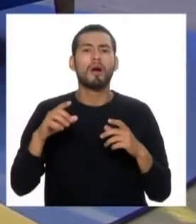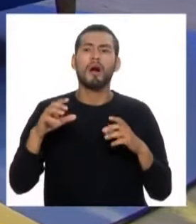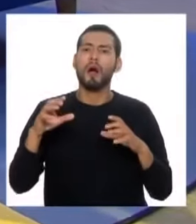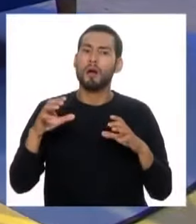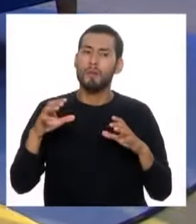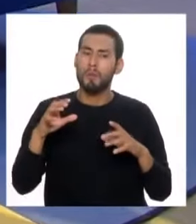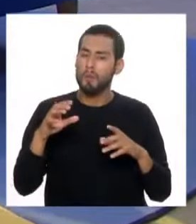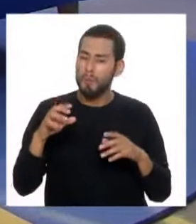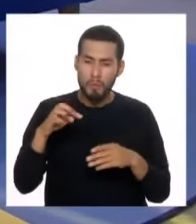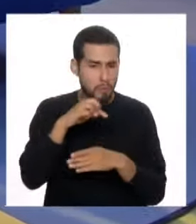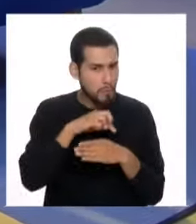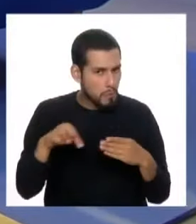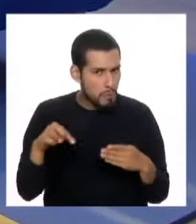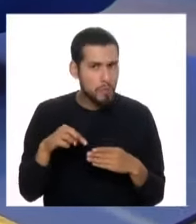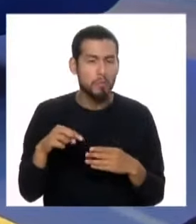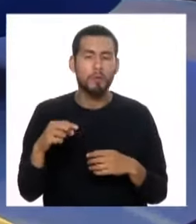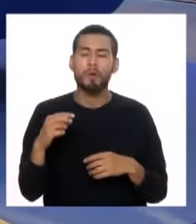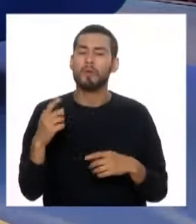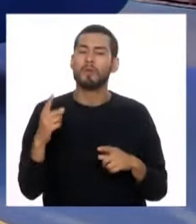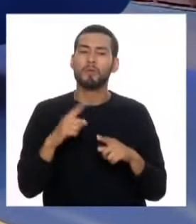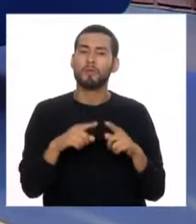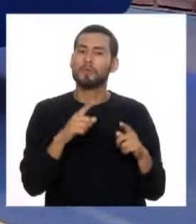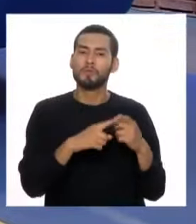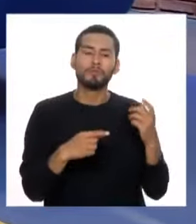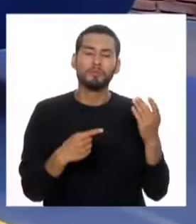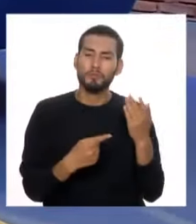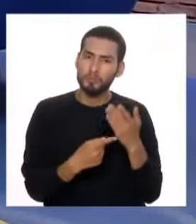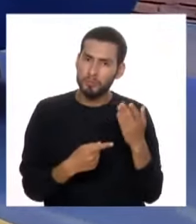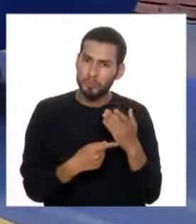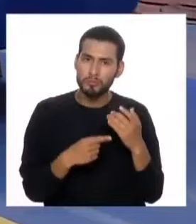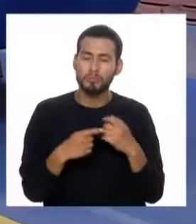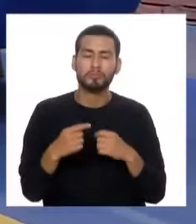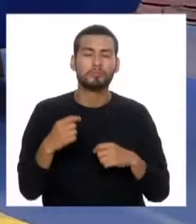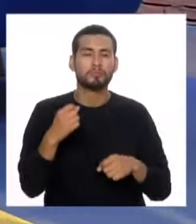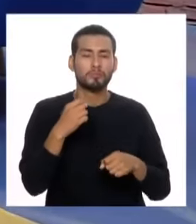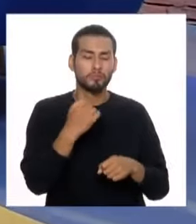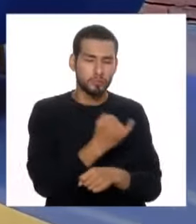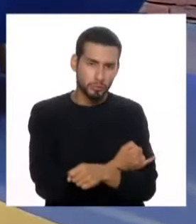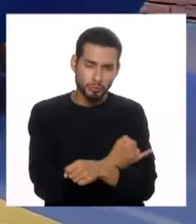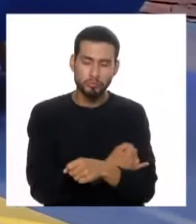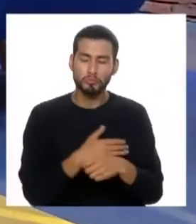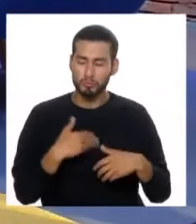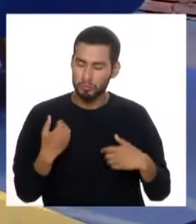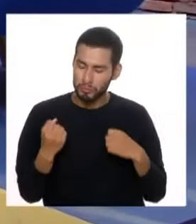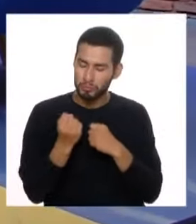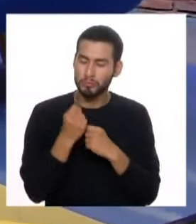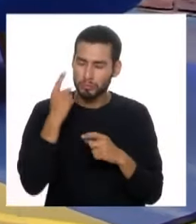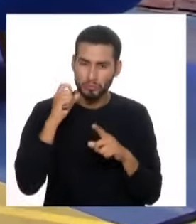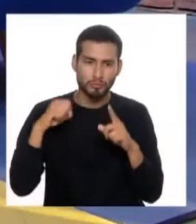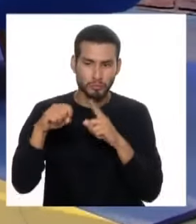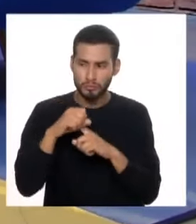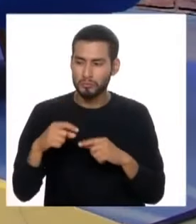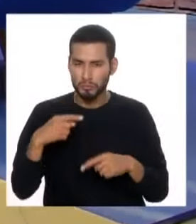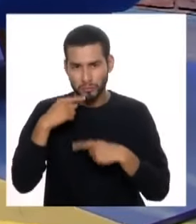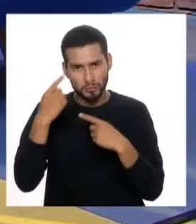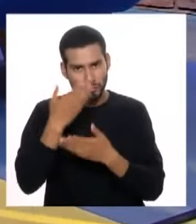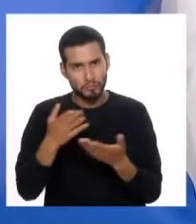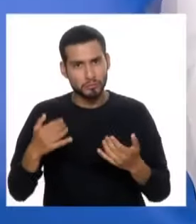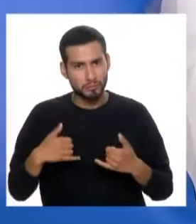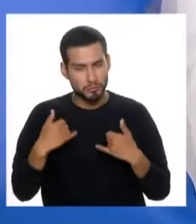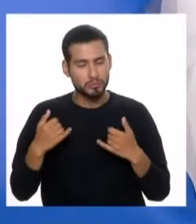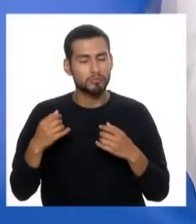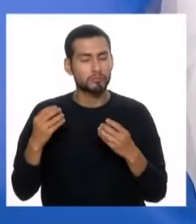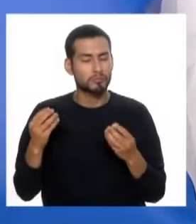de una carrera técnica, en la universidad y finalmente aportando a la sociedad, ¿no? Es claro, un mensaje también para ellos. Exactamente. Sí